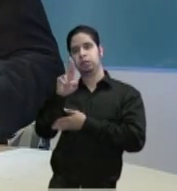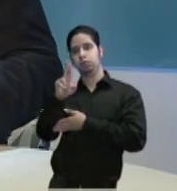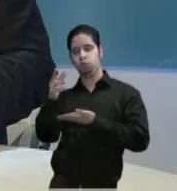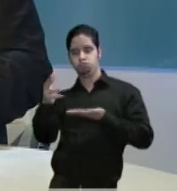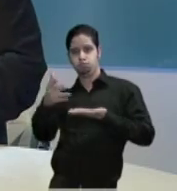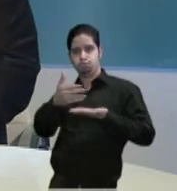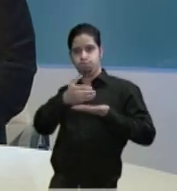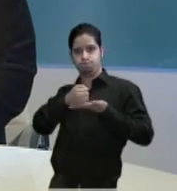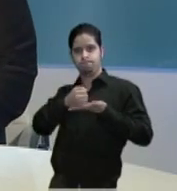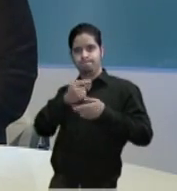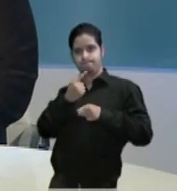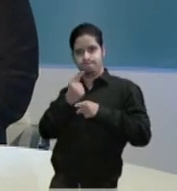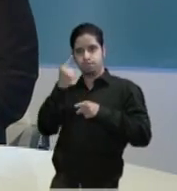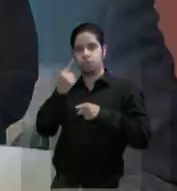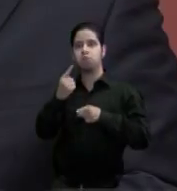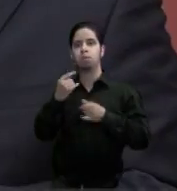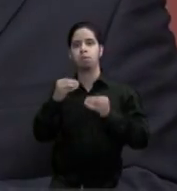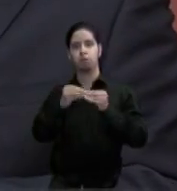Félix Alemán con la historia.